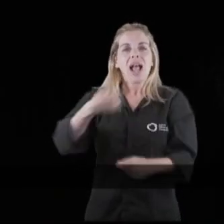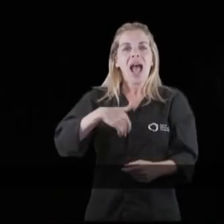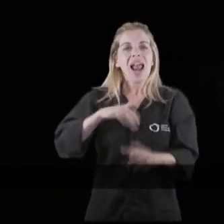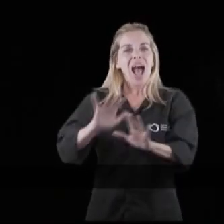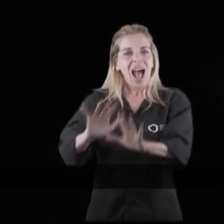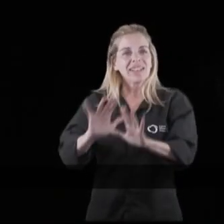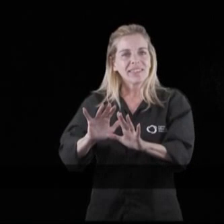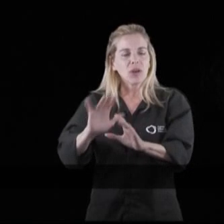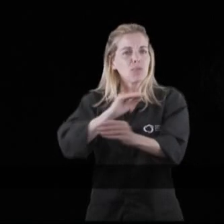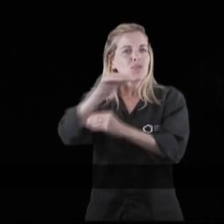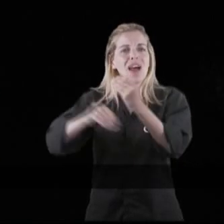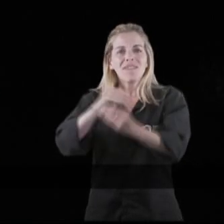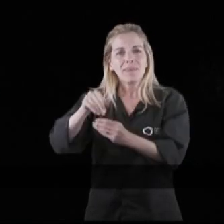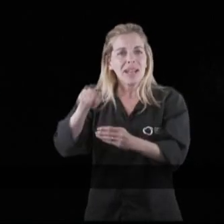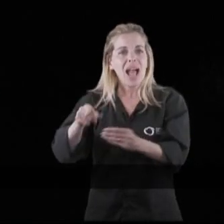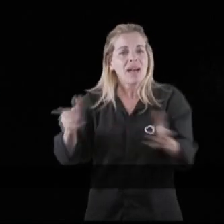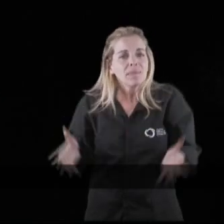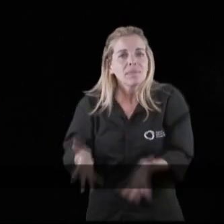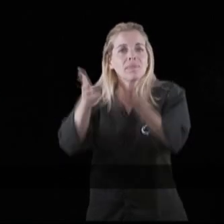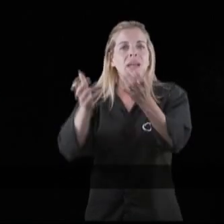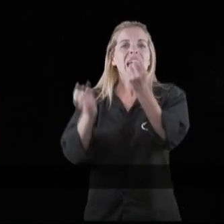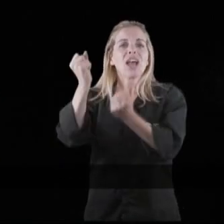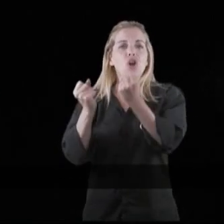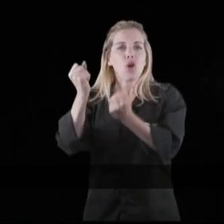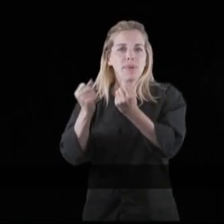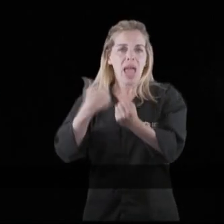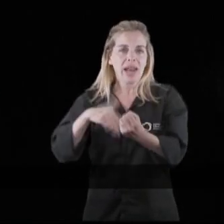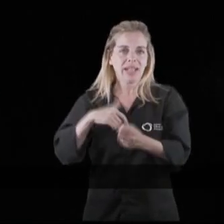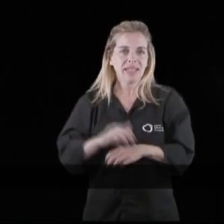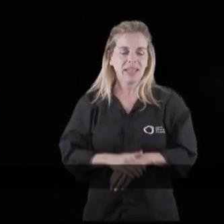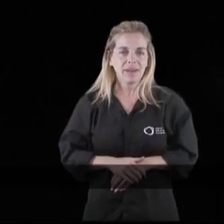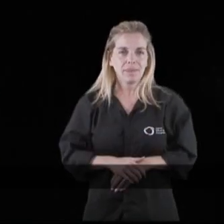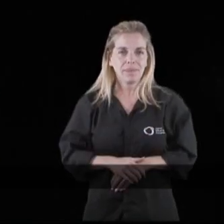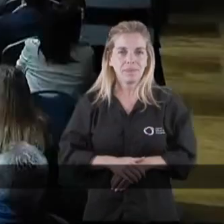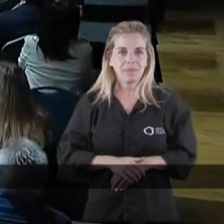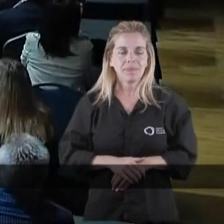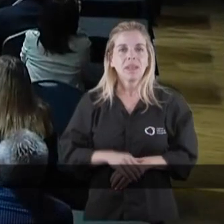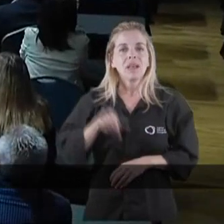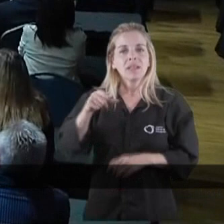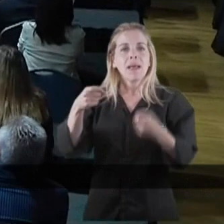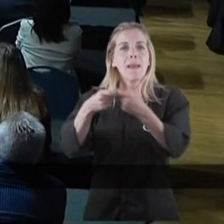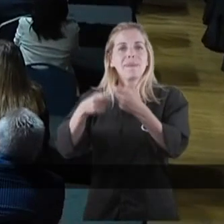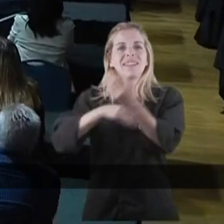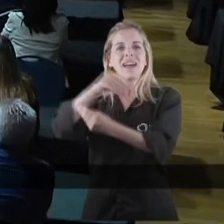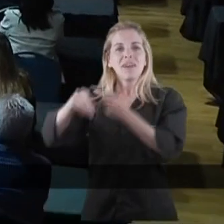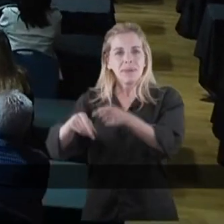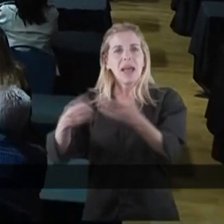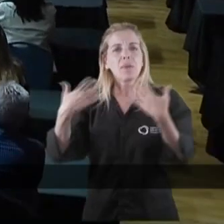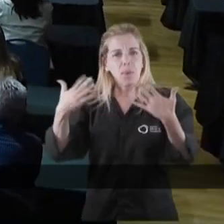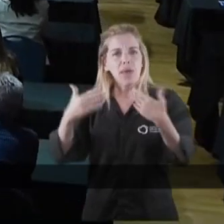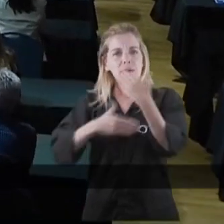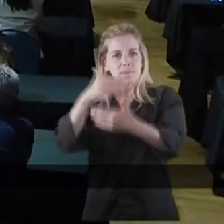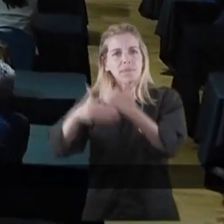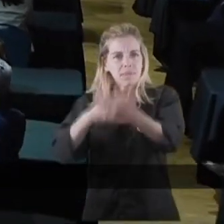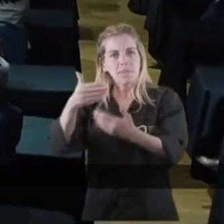Es un gran motorizador de la economía argentina. Y tiene una enorme posibilidad de crecer mucho más, si